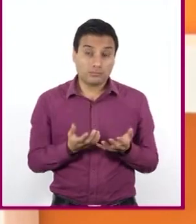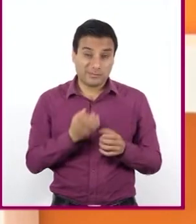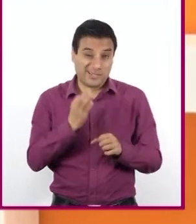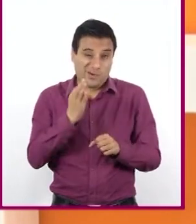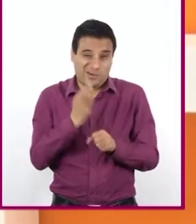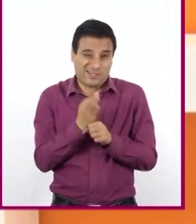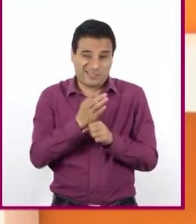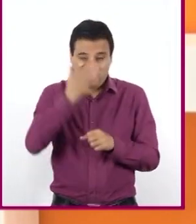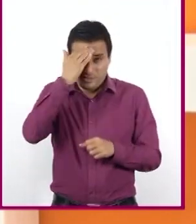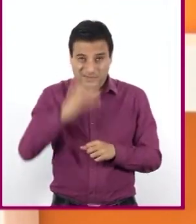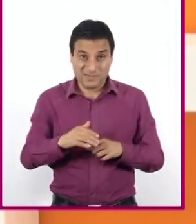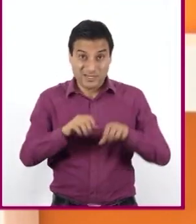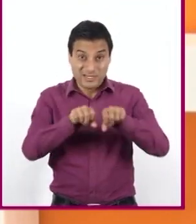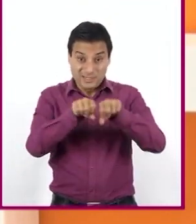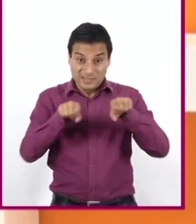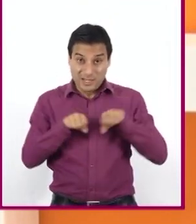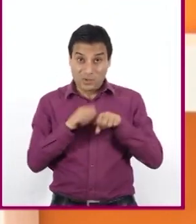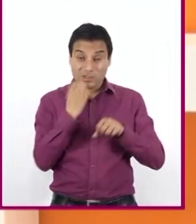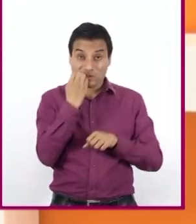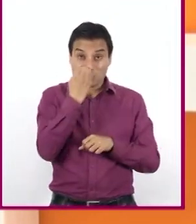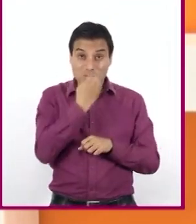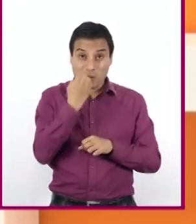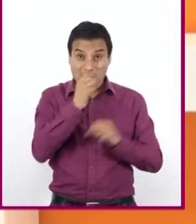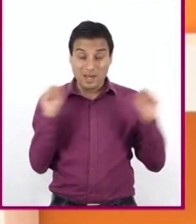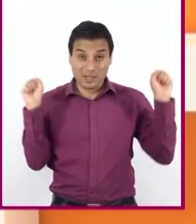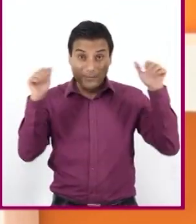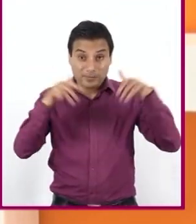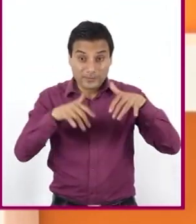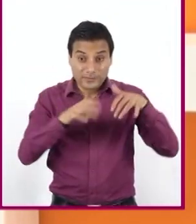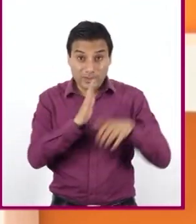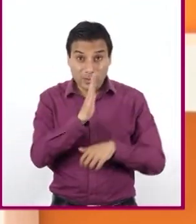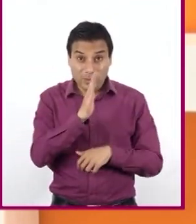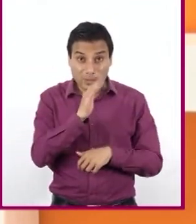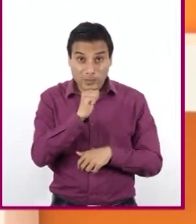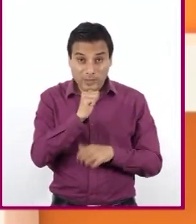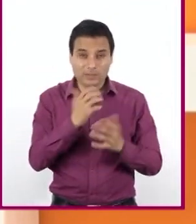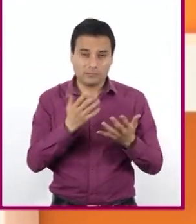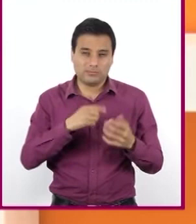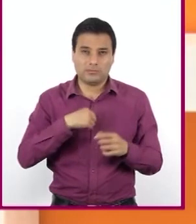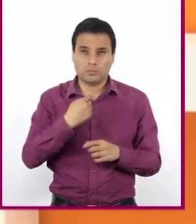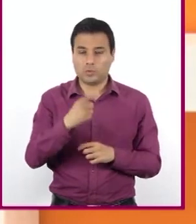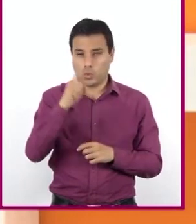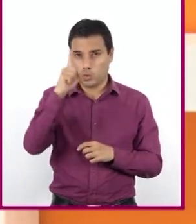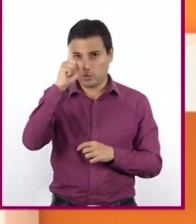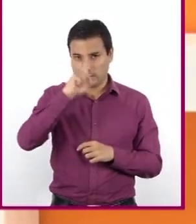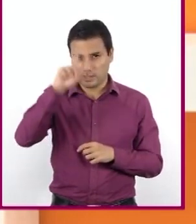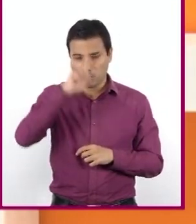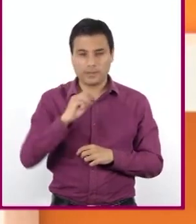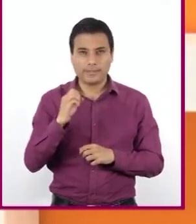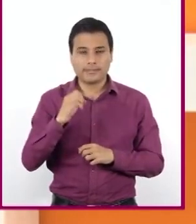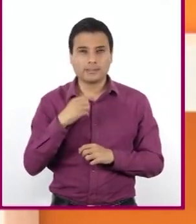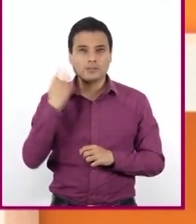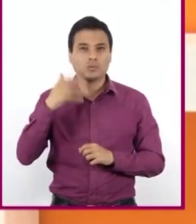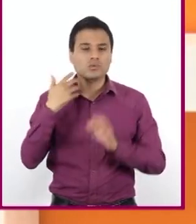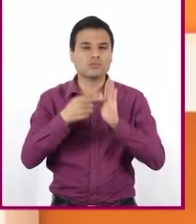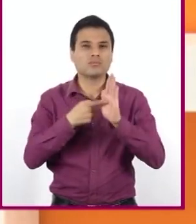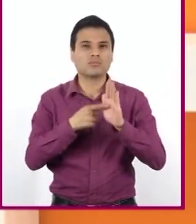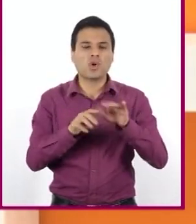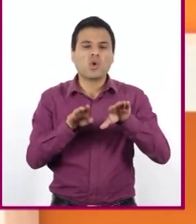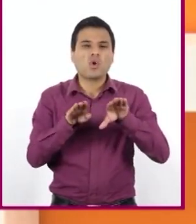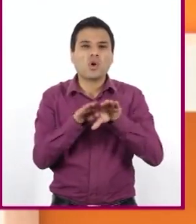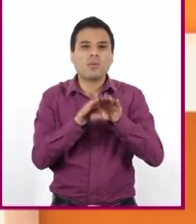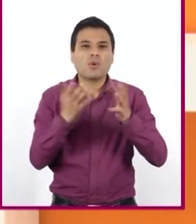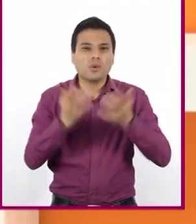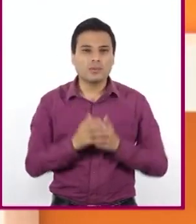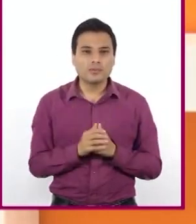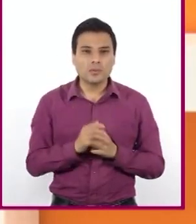podemos hacer uso del salón de clases en nuestro plantel escolar, les sugiero que su exposición oral la transformen